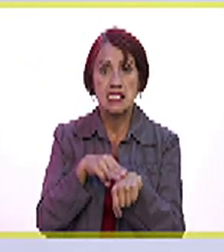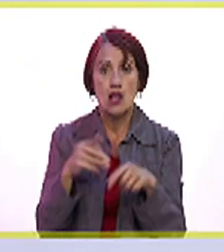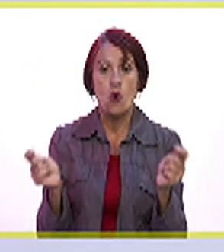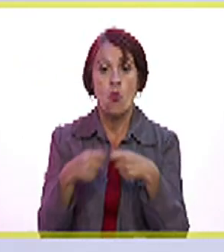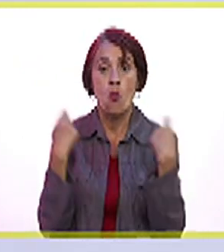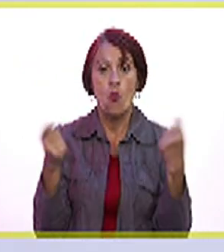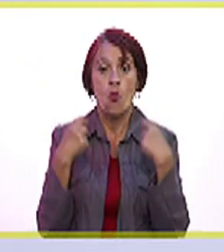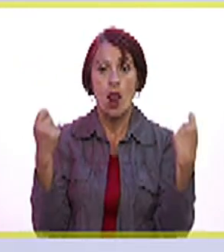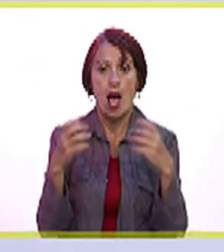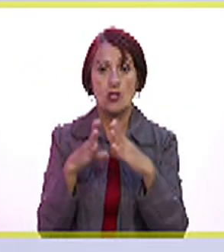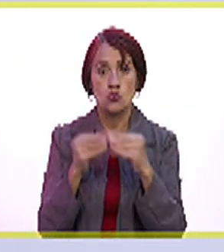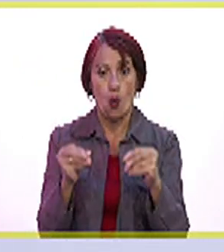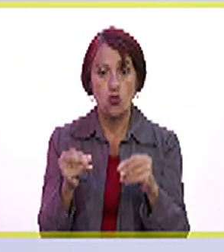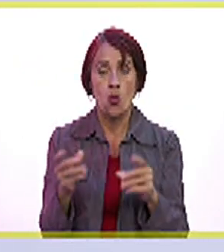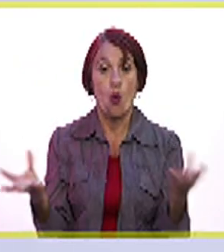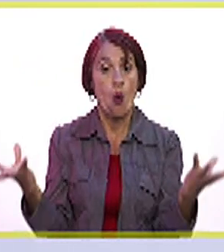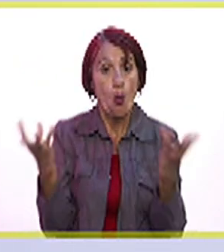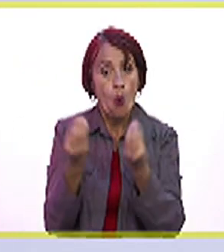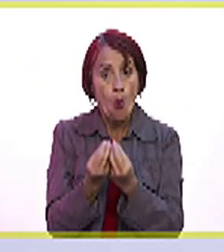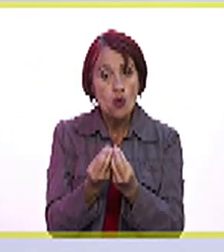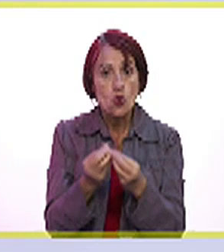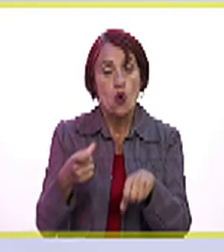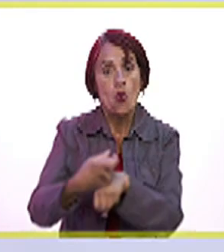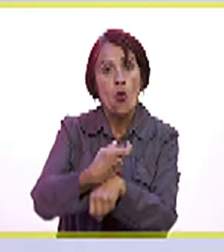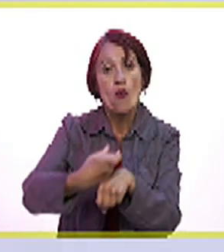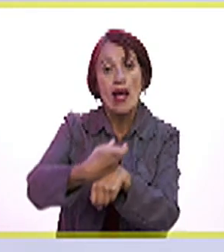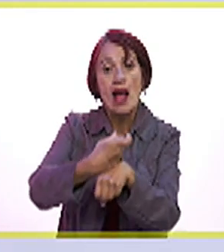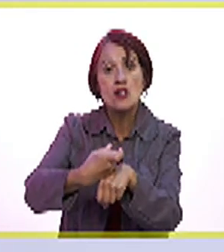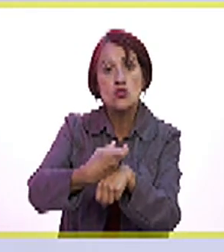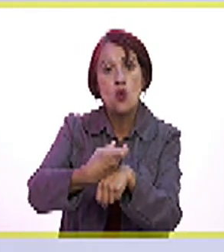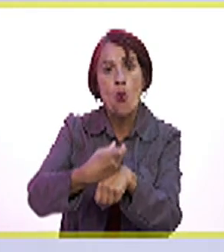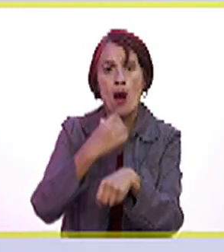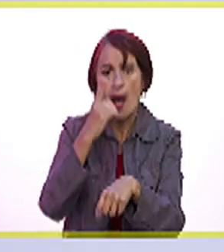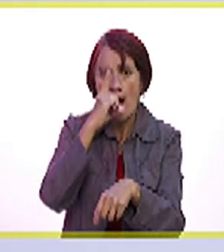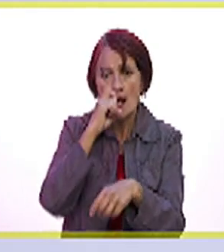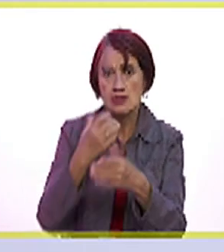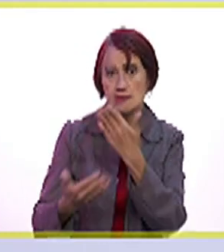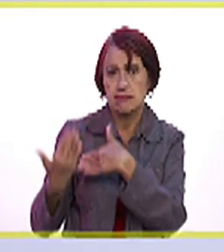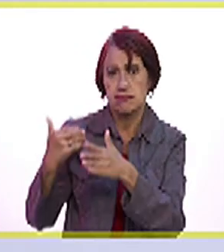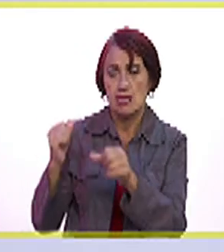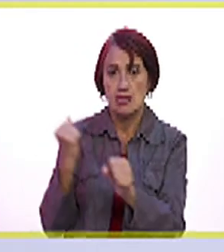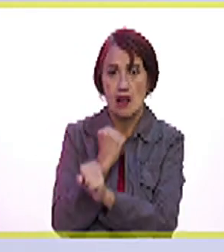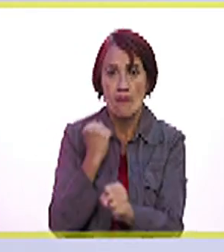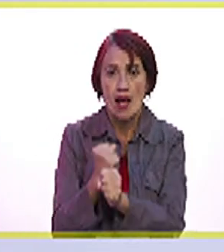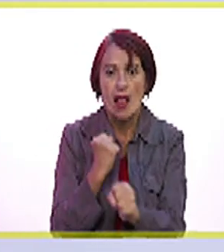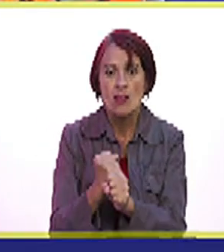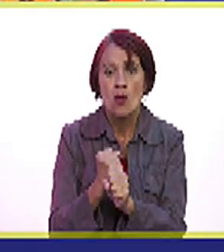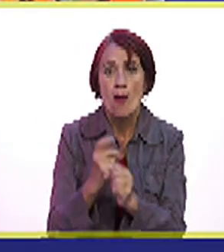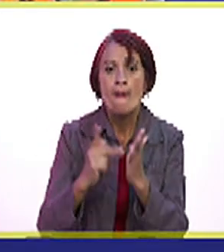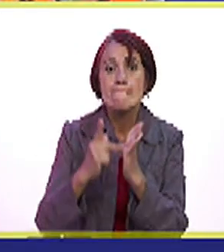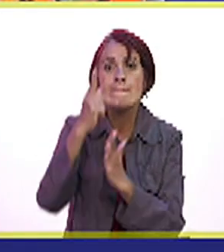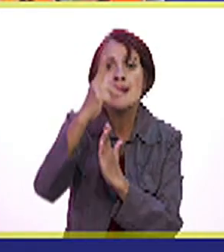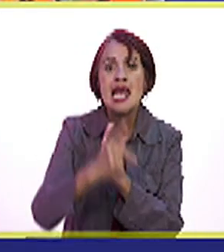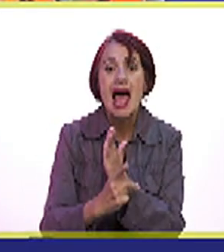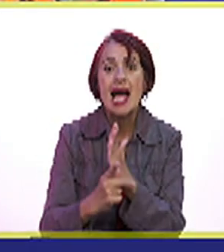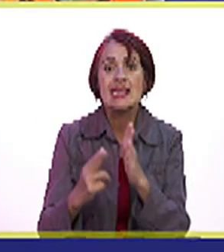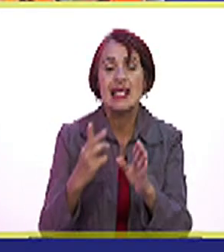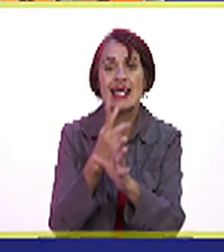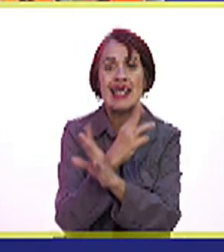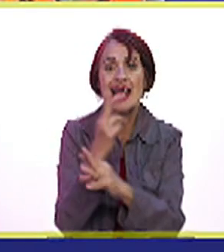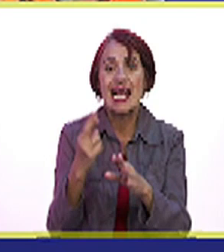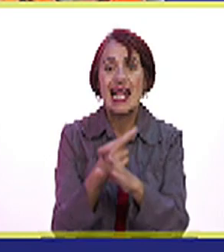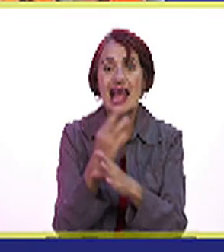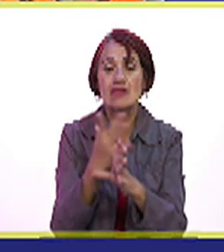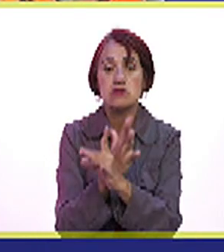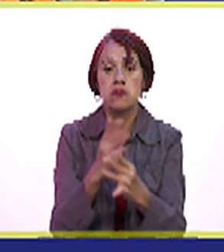Popular, conjuntamente con el gobierno, desde hace años vienen trabajando el Plan Nacional de Recreación para el Buen